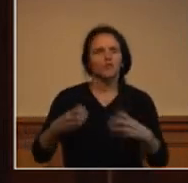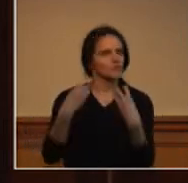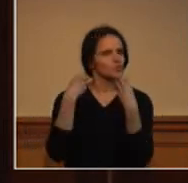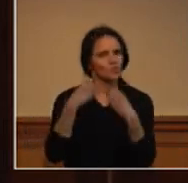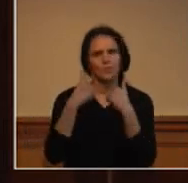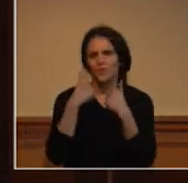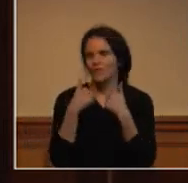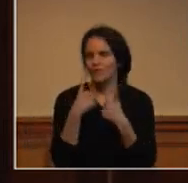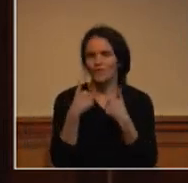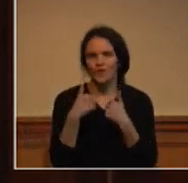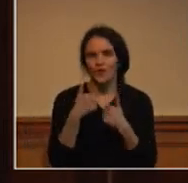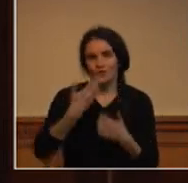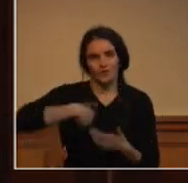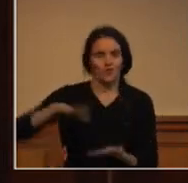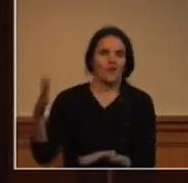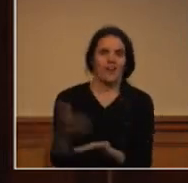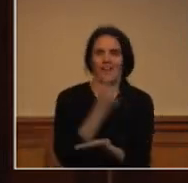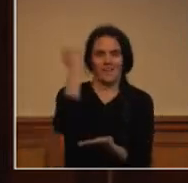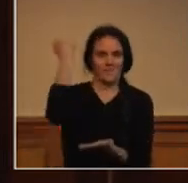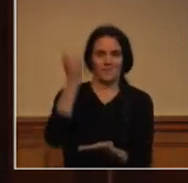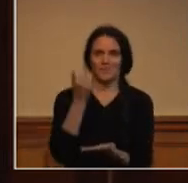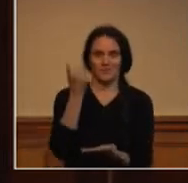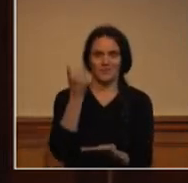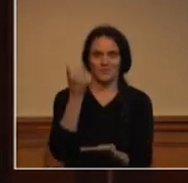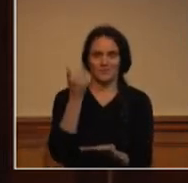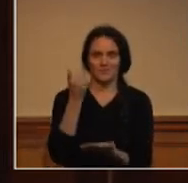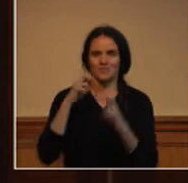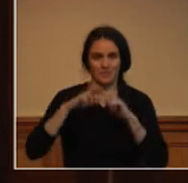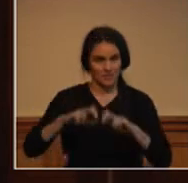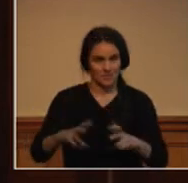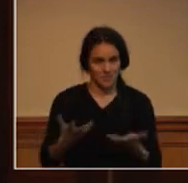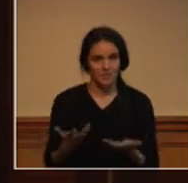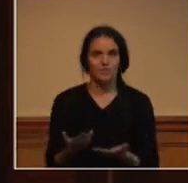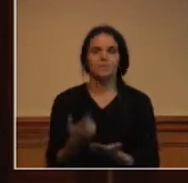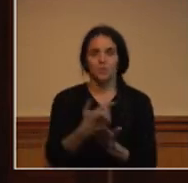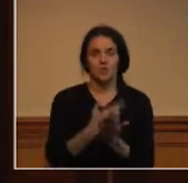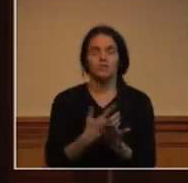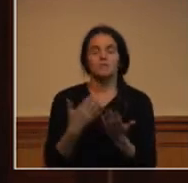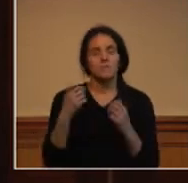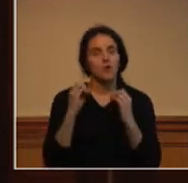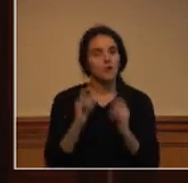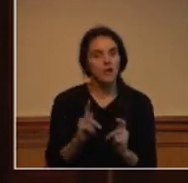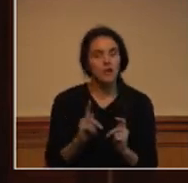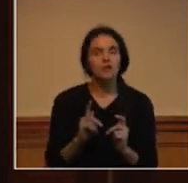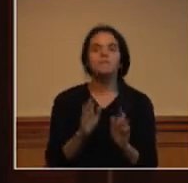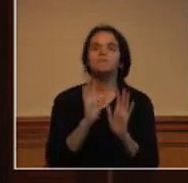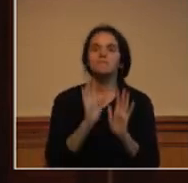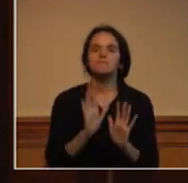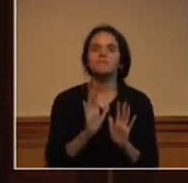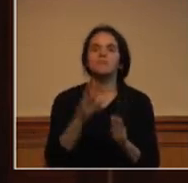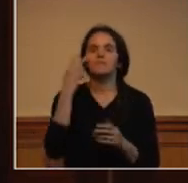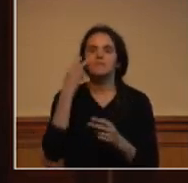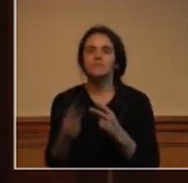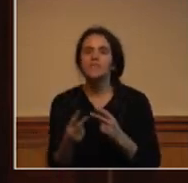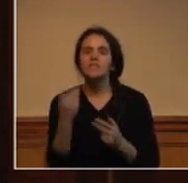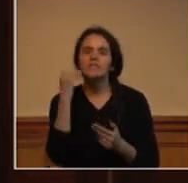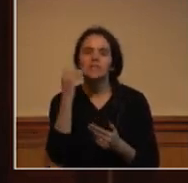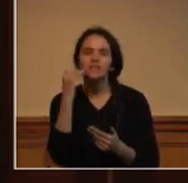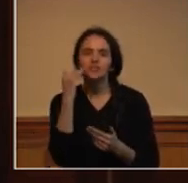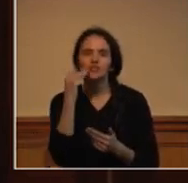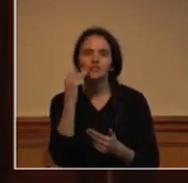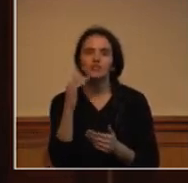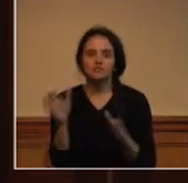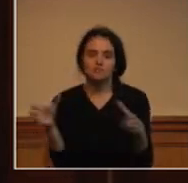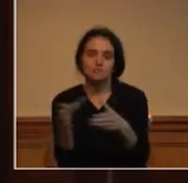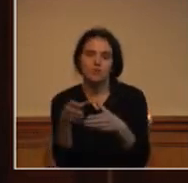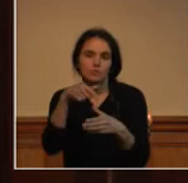tan atómico que no lo ganamos, y lo que nosotros dijimos fue, ok, vamos a ver a chiquitos con síndrome de